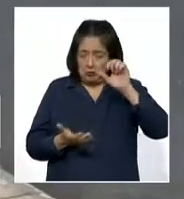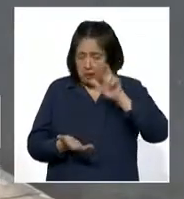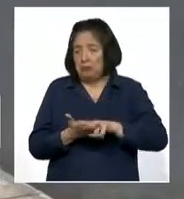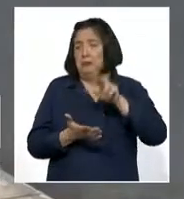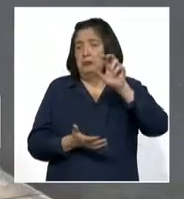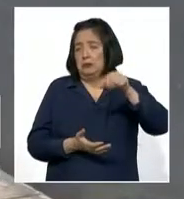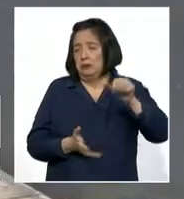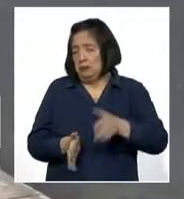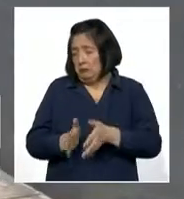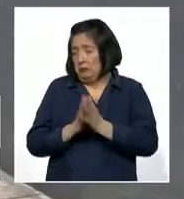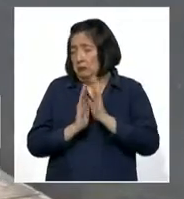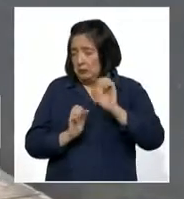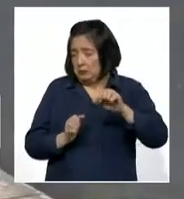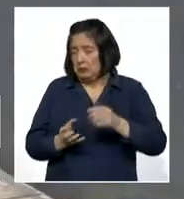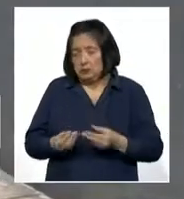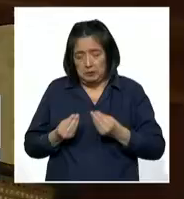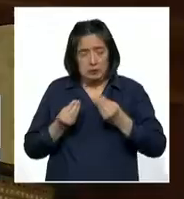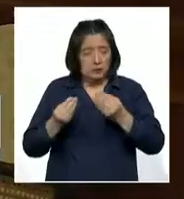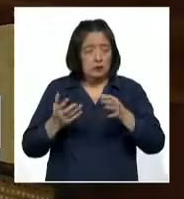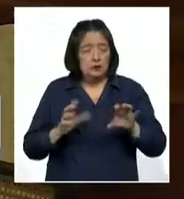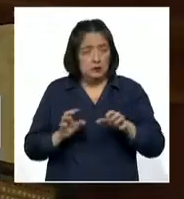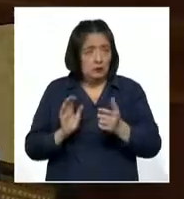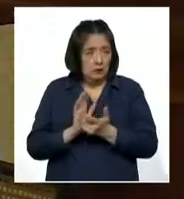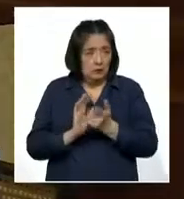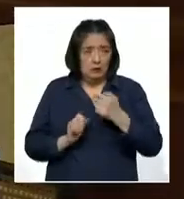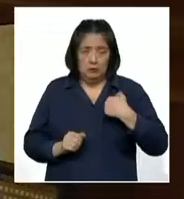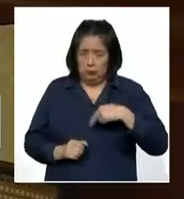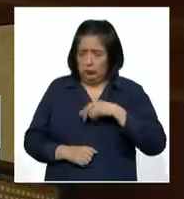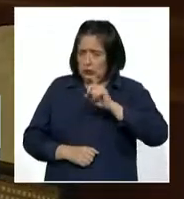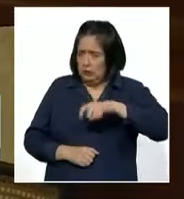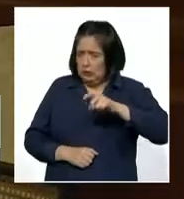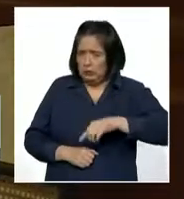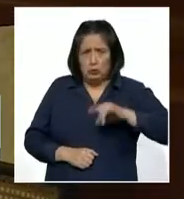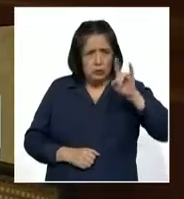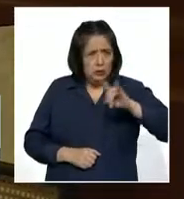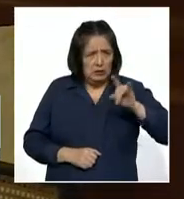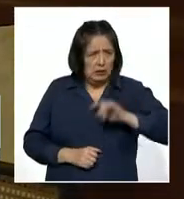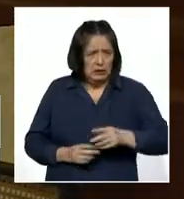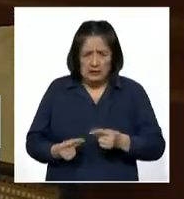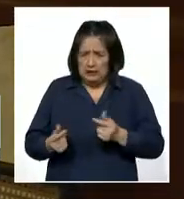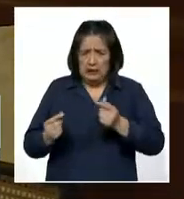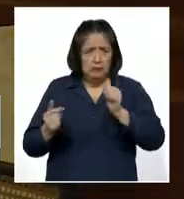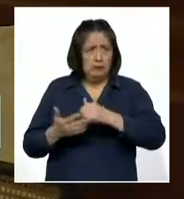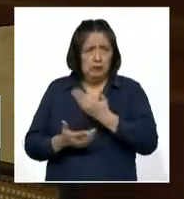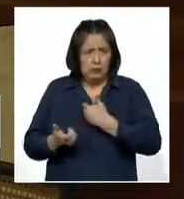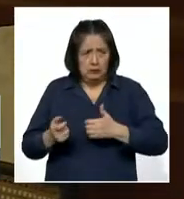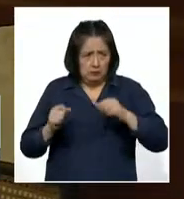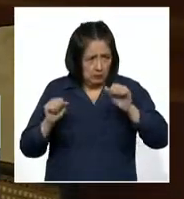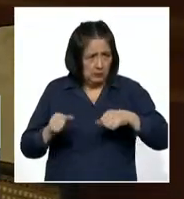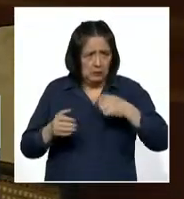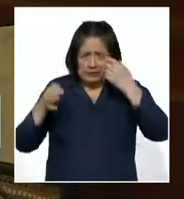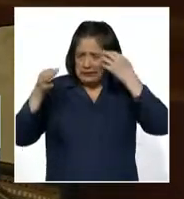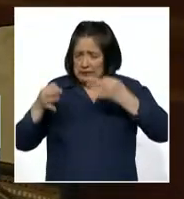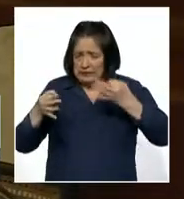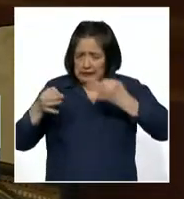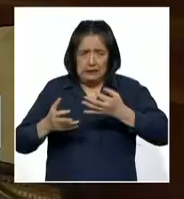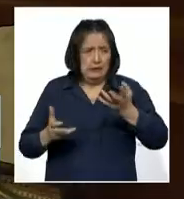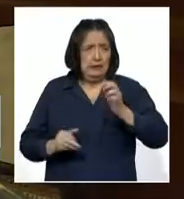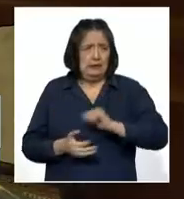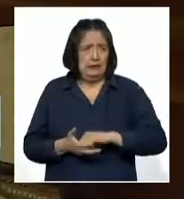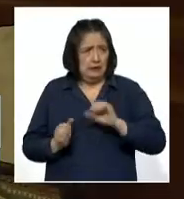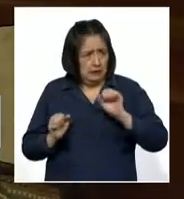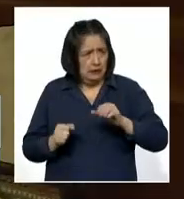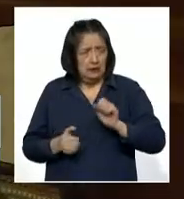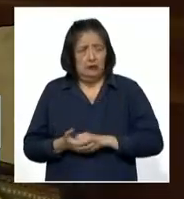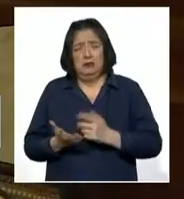estos pedidos de facultades legislativas. Requerimos de manera urgente e inmediata que el Ejecutivo tome decisiones que